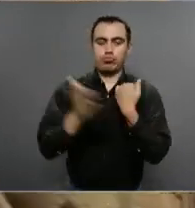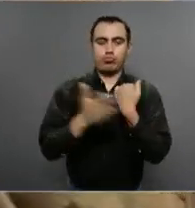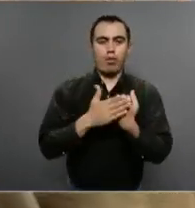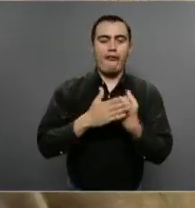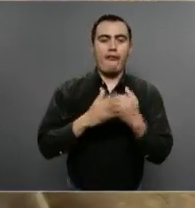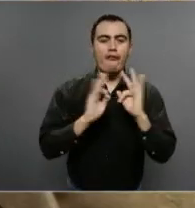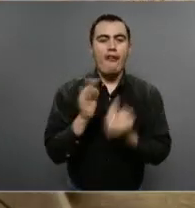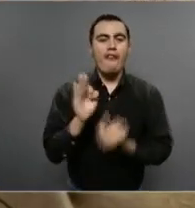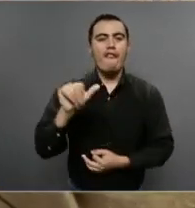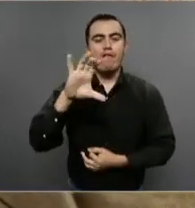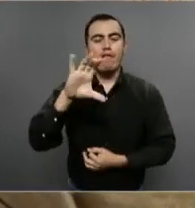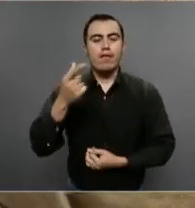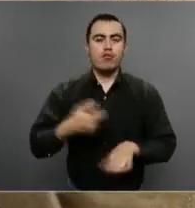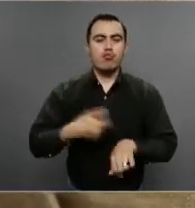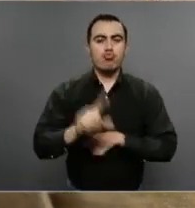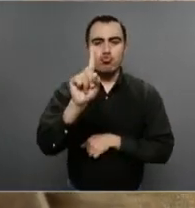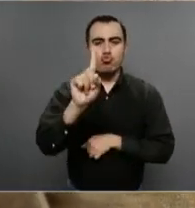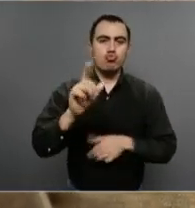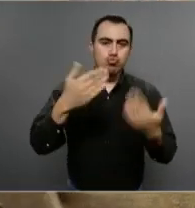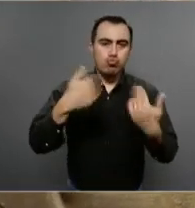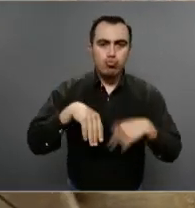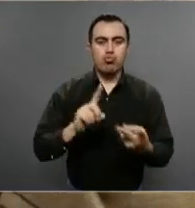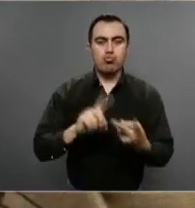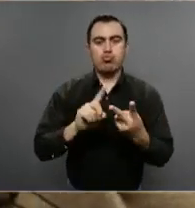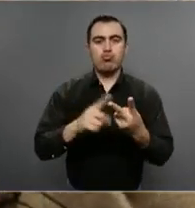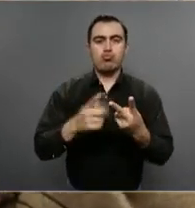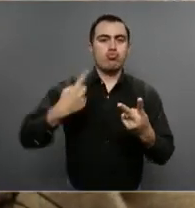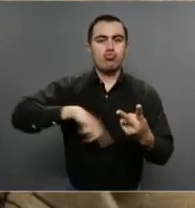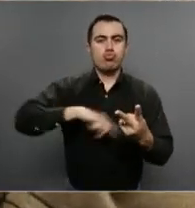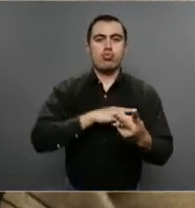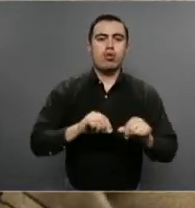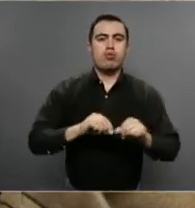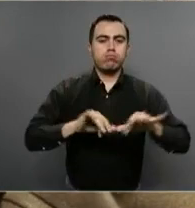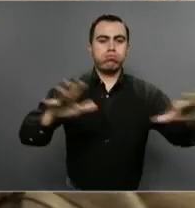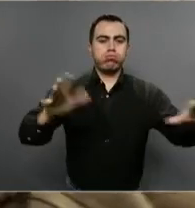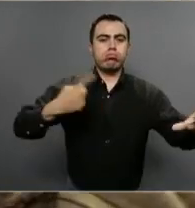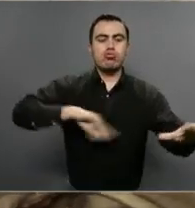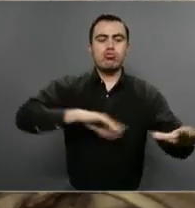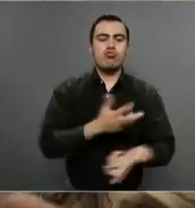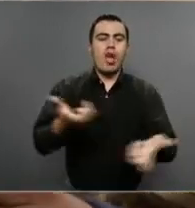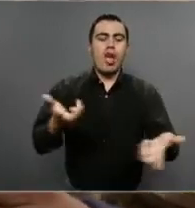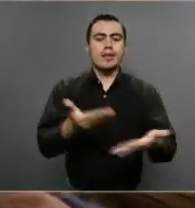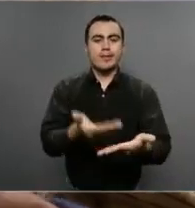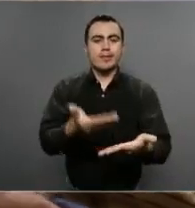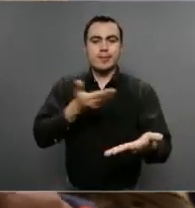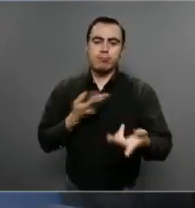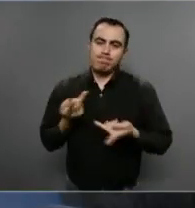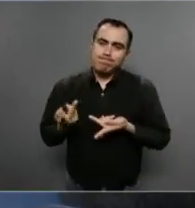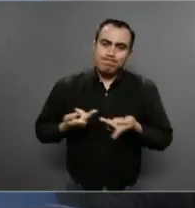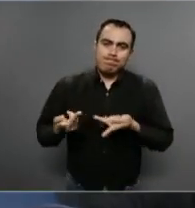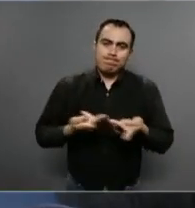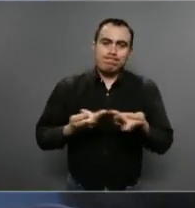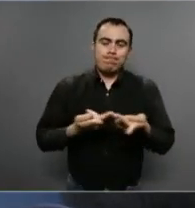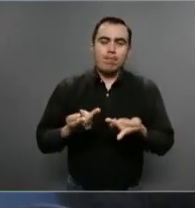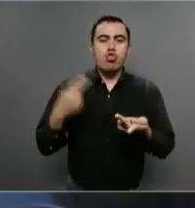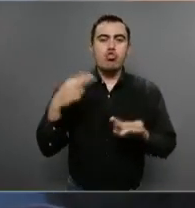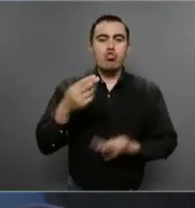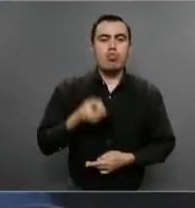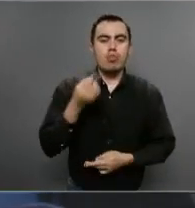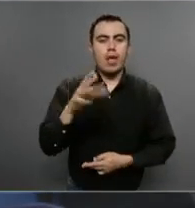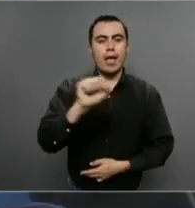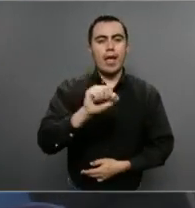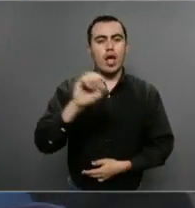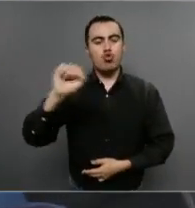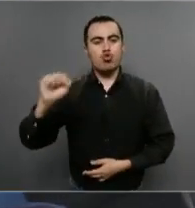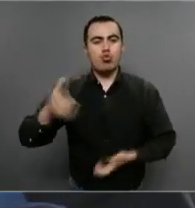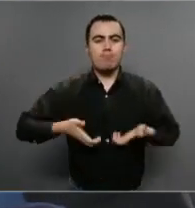fase 2 de la contingencia. Y lo que hicimos fue diseñar una campaña que se llama SOS en las calles por el derecho a